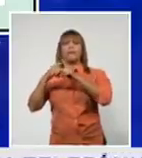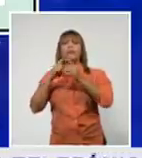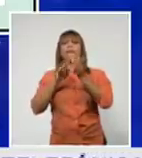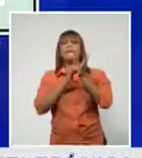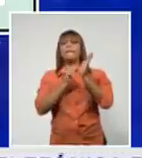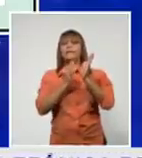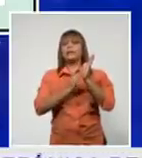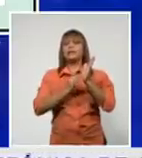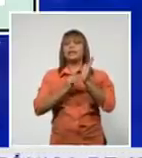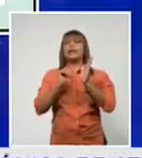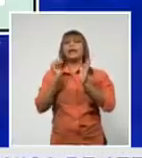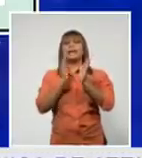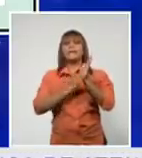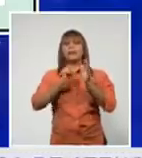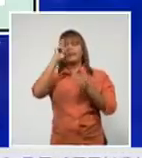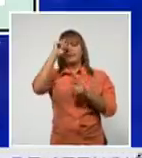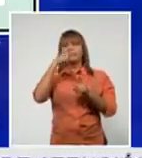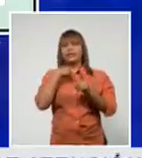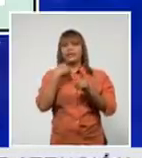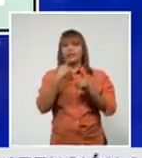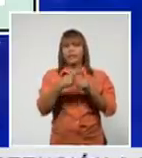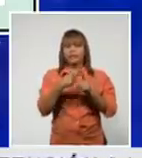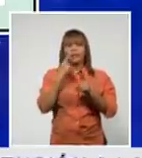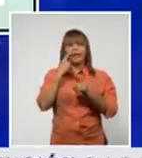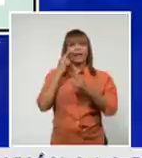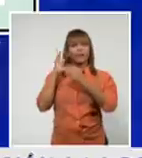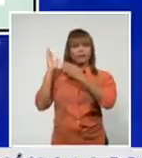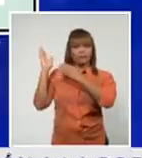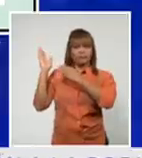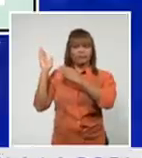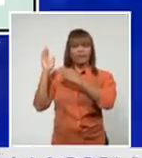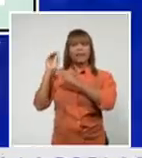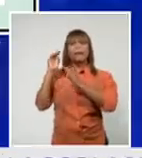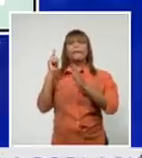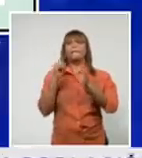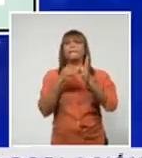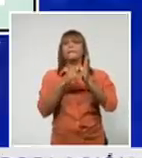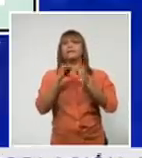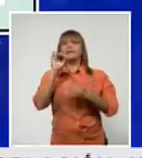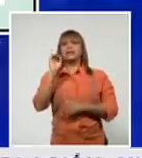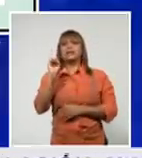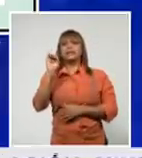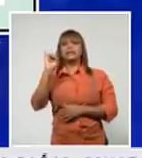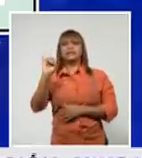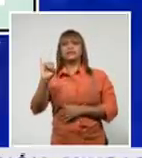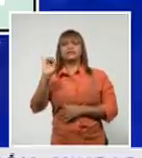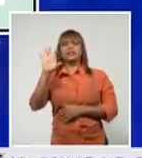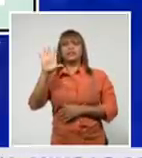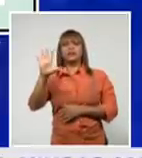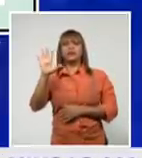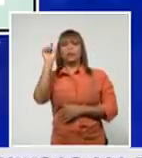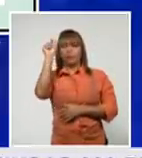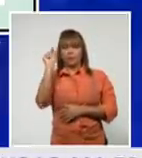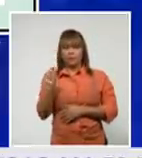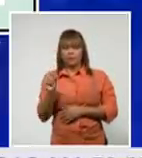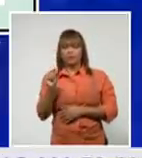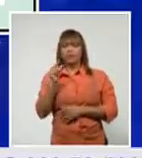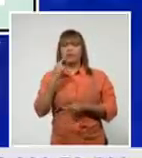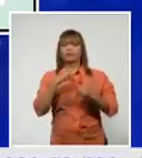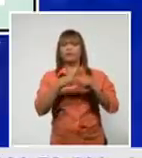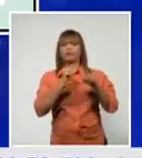de septiembre, en el cual se diagnosticaron 1.605 personas con la